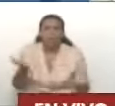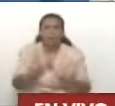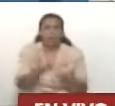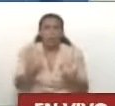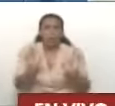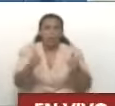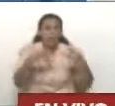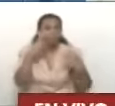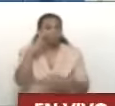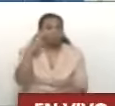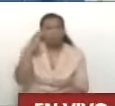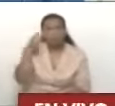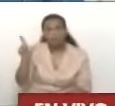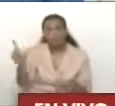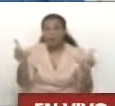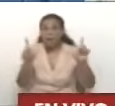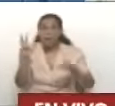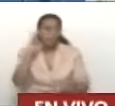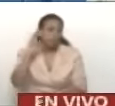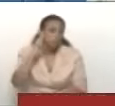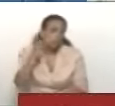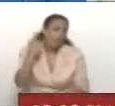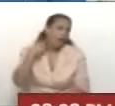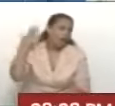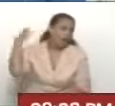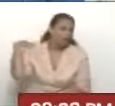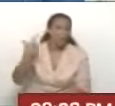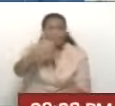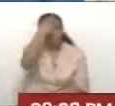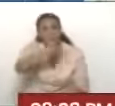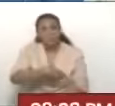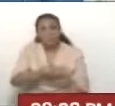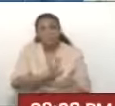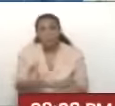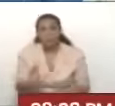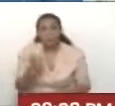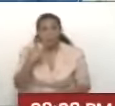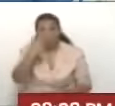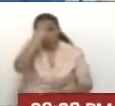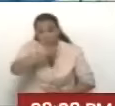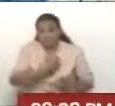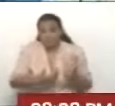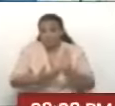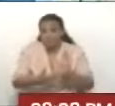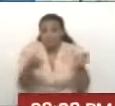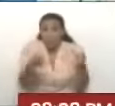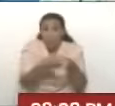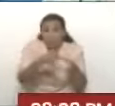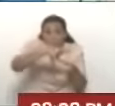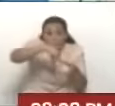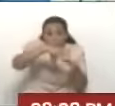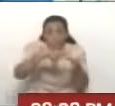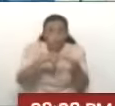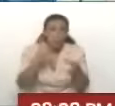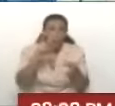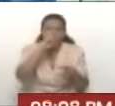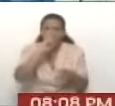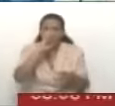medio audiovisual, de la radio y la televisión. Es un personaje además que, bueno, aunque representa a una